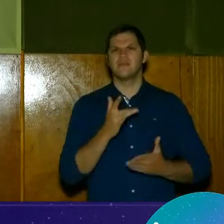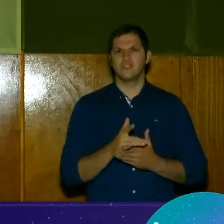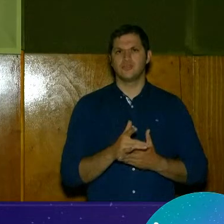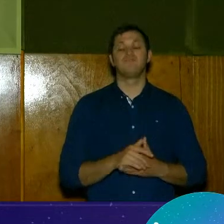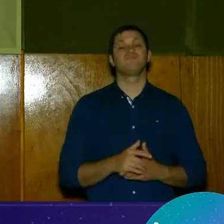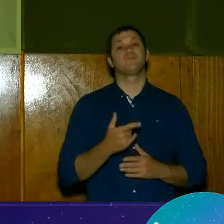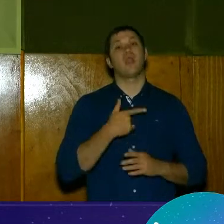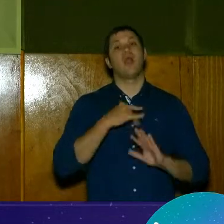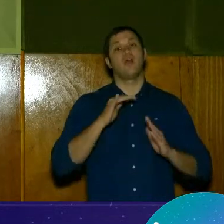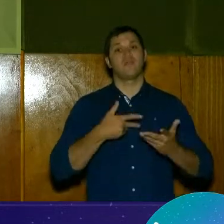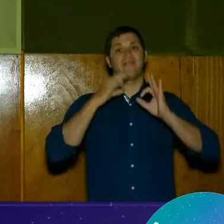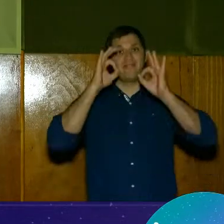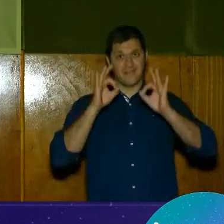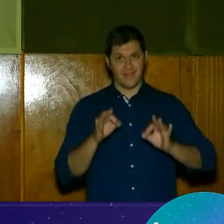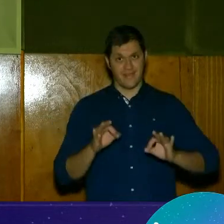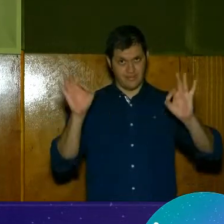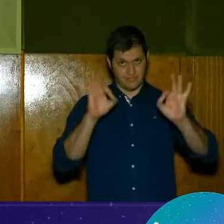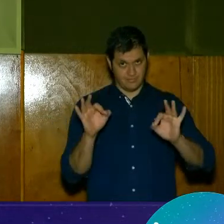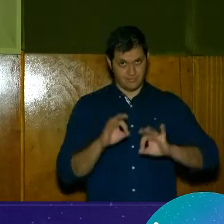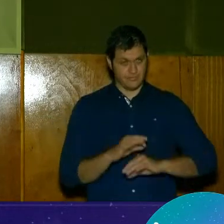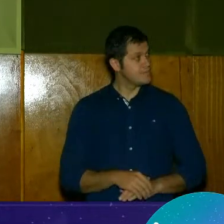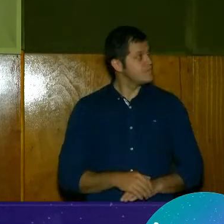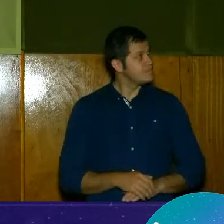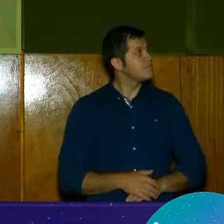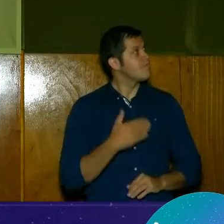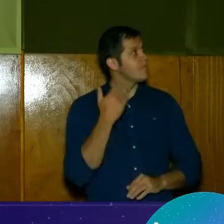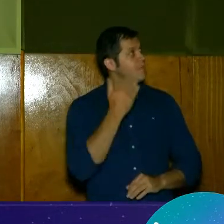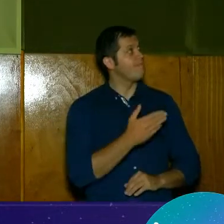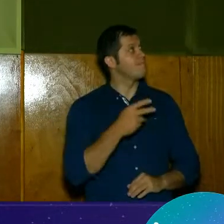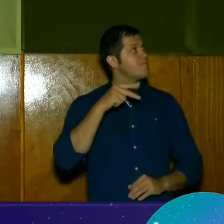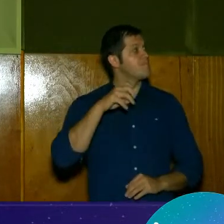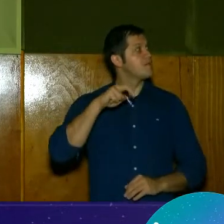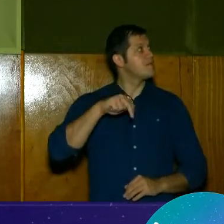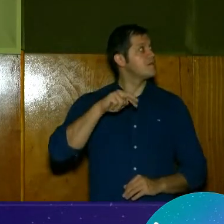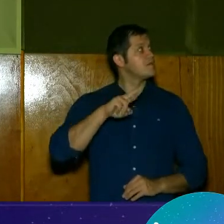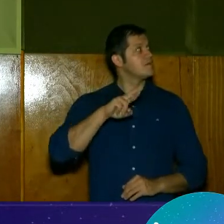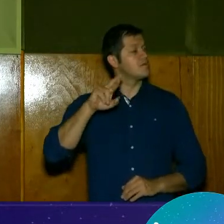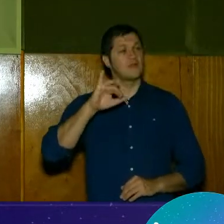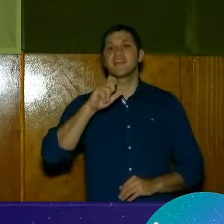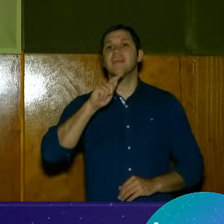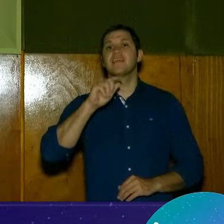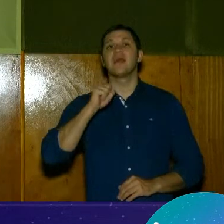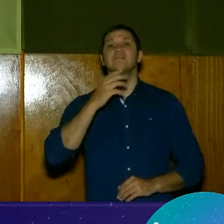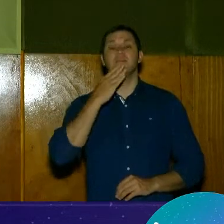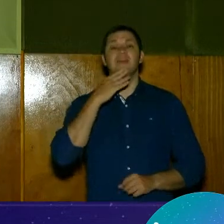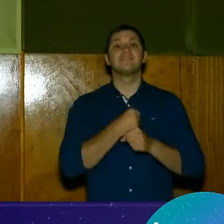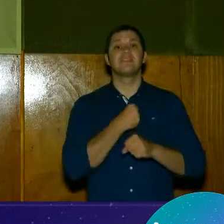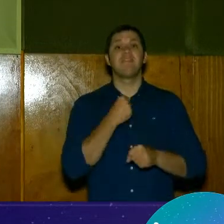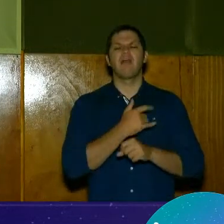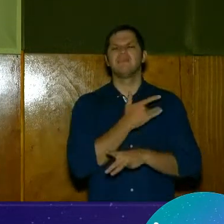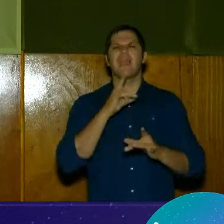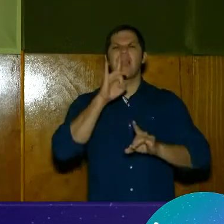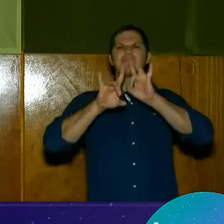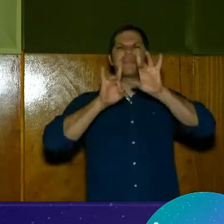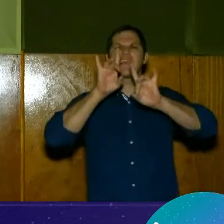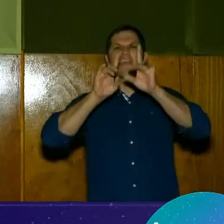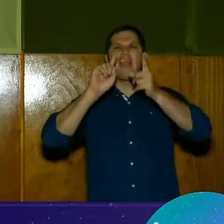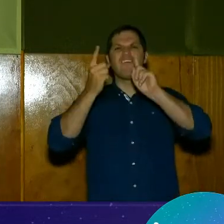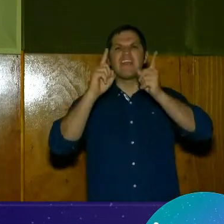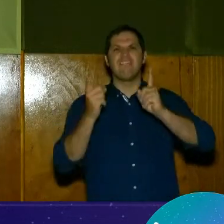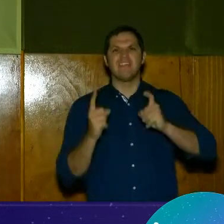verlo y entonces qué fue lo que hizo en dietas son levitt ahí lo mostraba el vídeo un poco pero